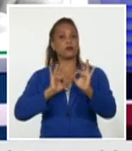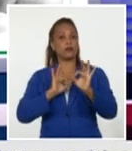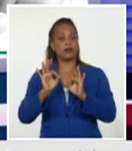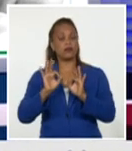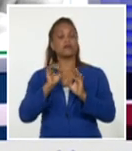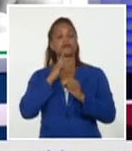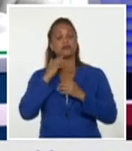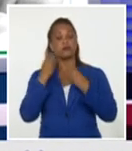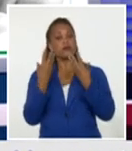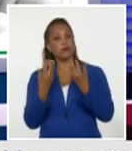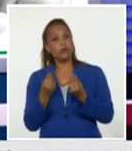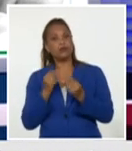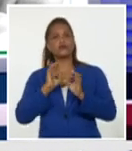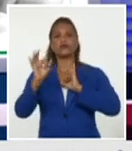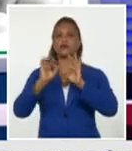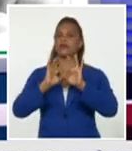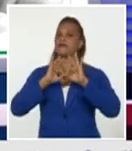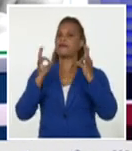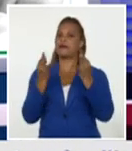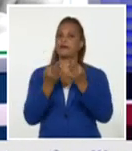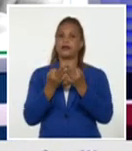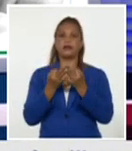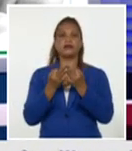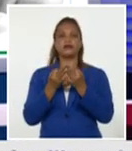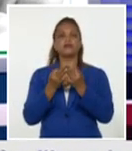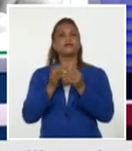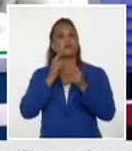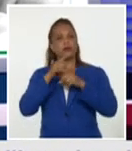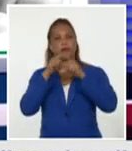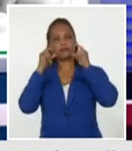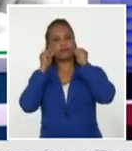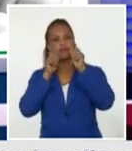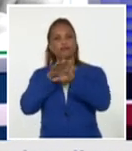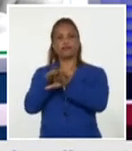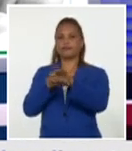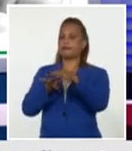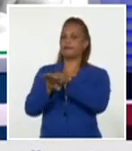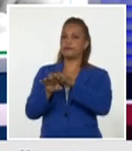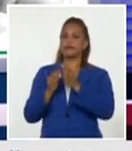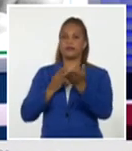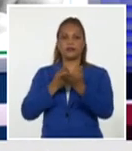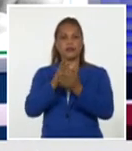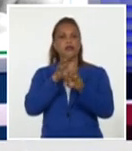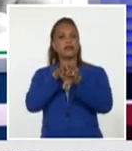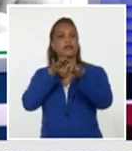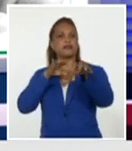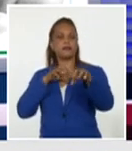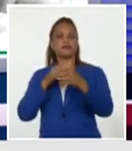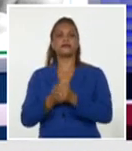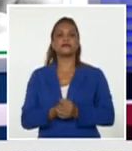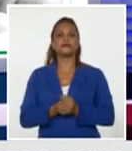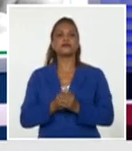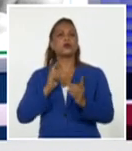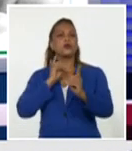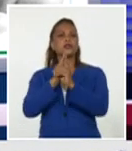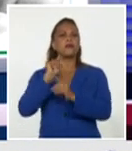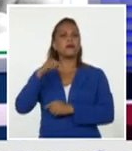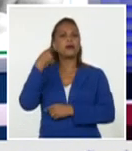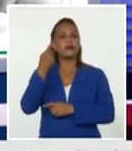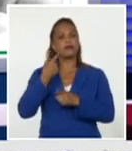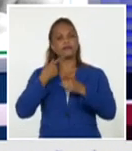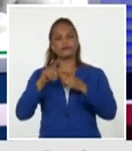mucho, proteja a su familia y no descuide ninguna de las medidas higiénico-sanitarias indicadas. Nos vemos mañana en otra conferencia de